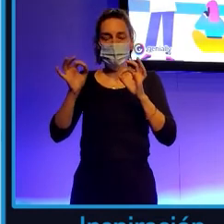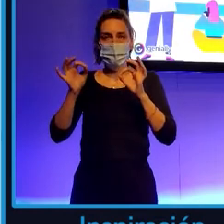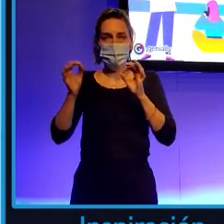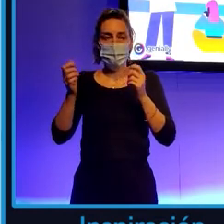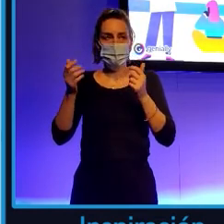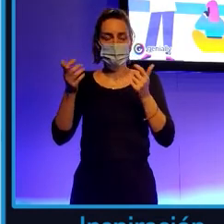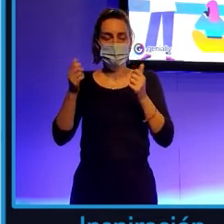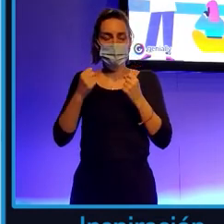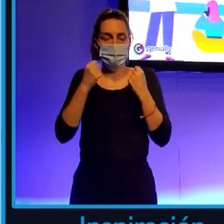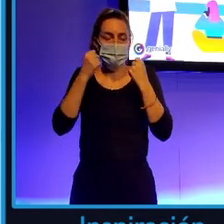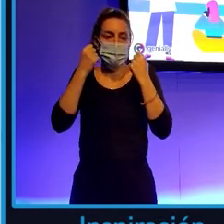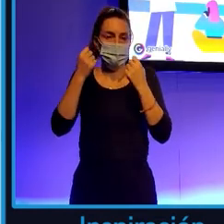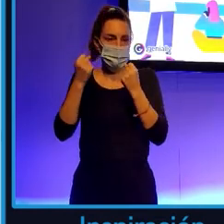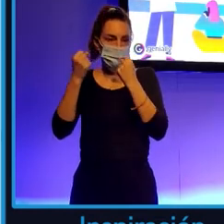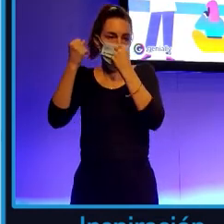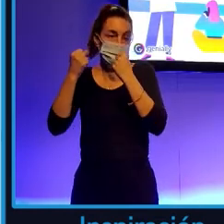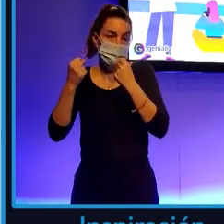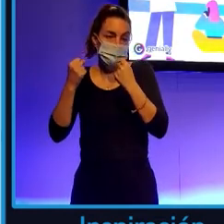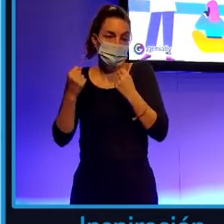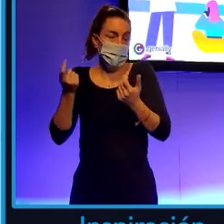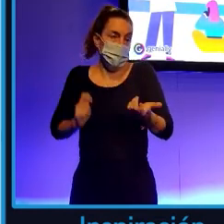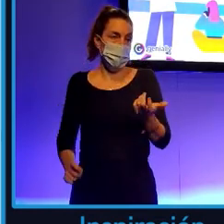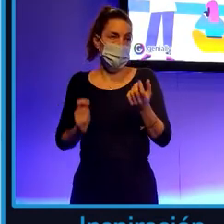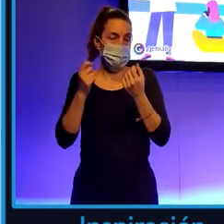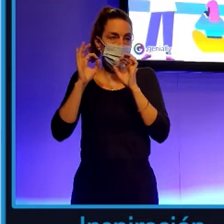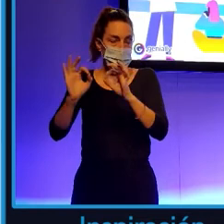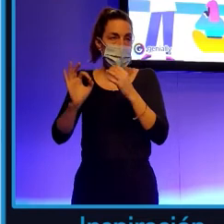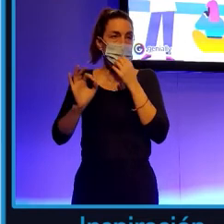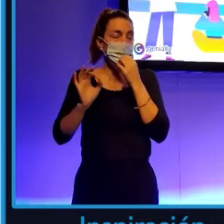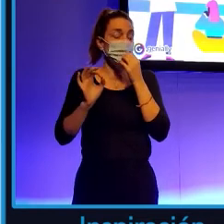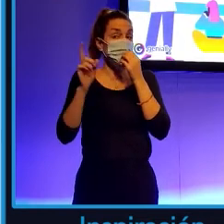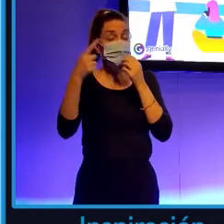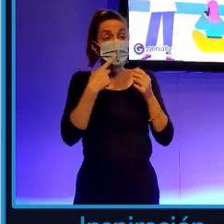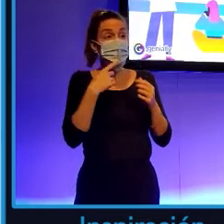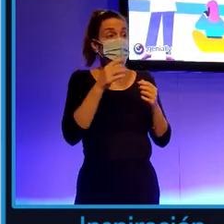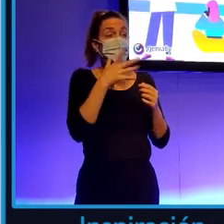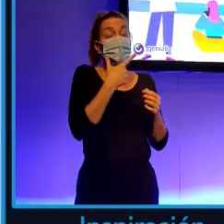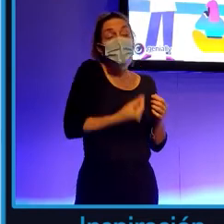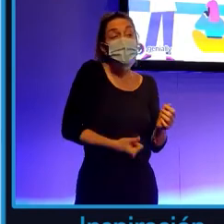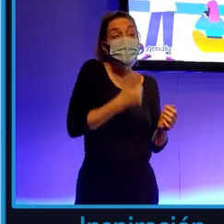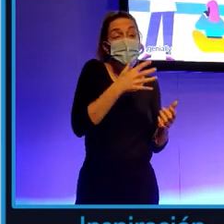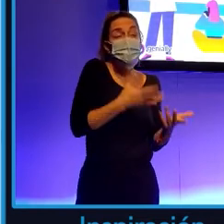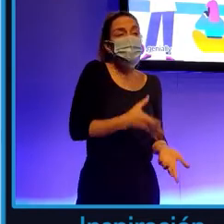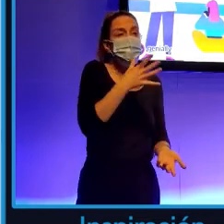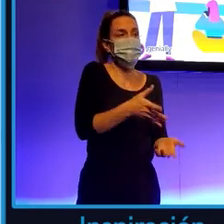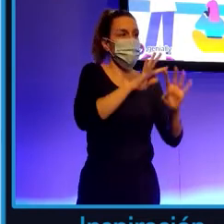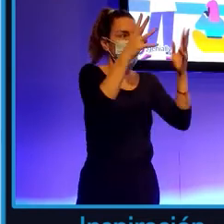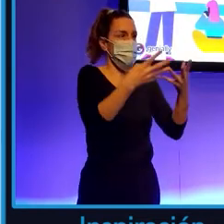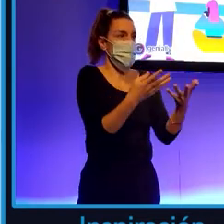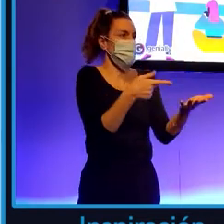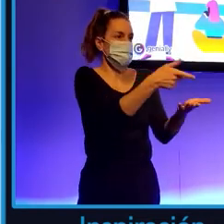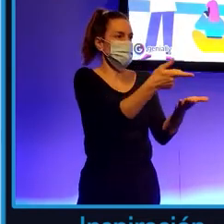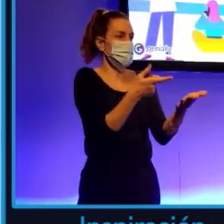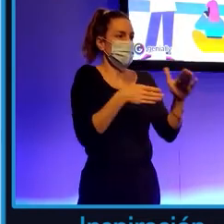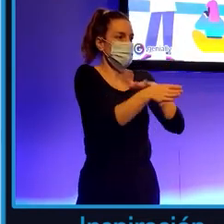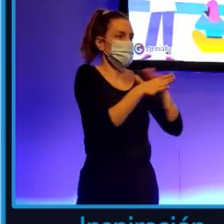en lo que ella decía es que planteó que ahora ustedes lo tienen más fácil porque todo está online y esto es una realidad o sea todo